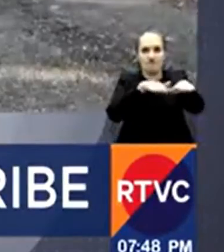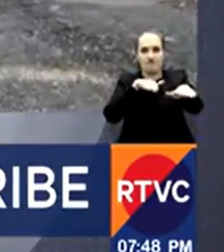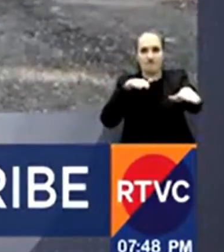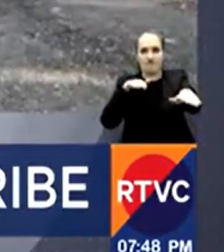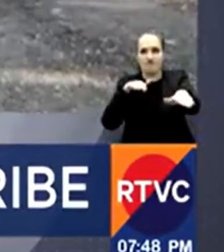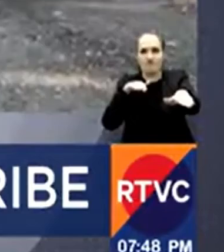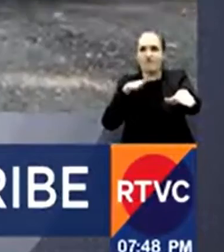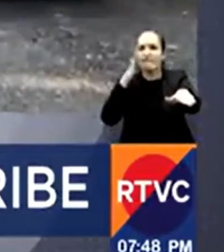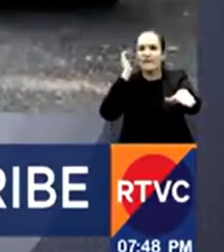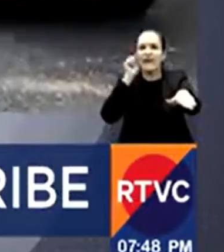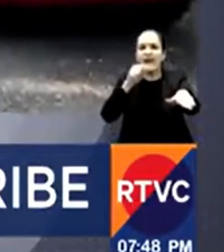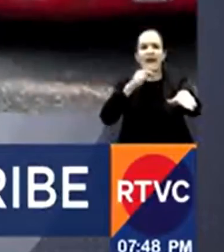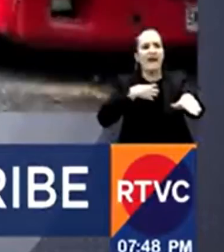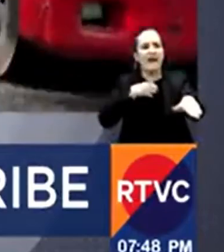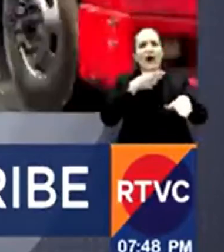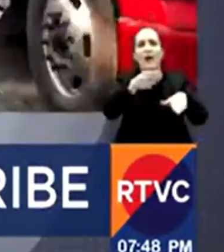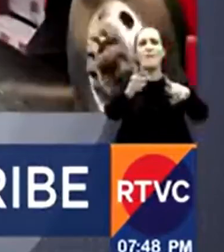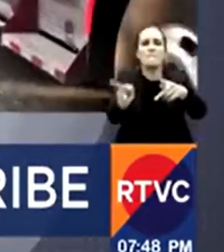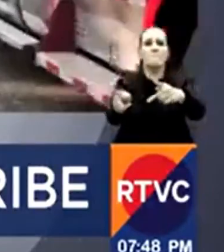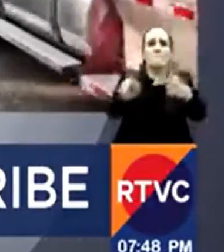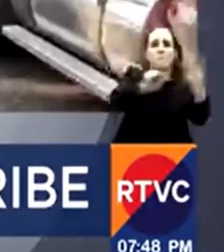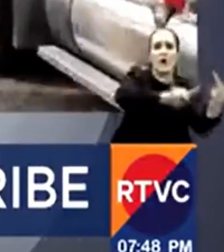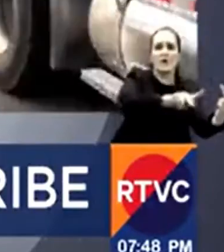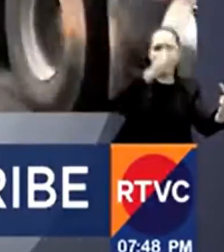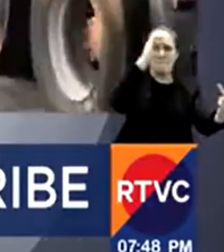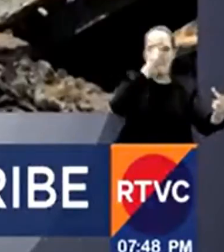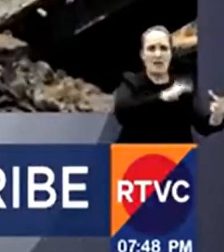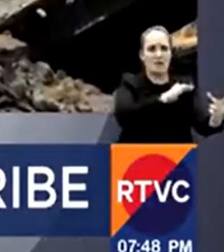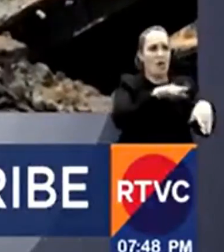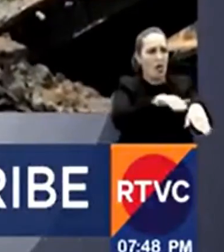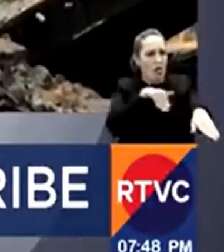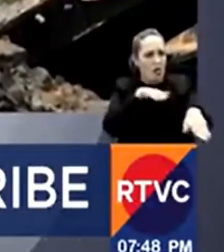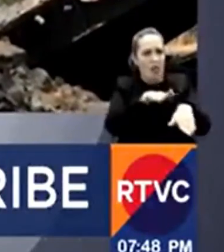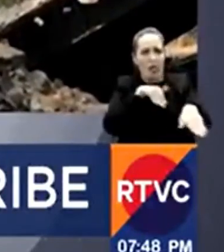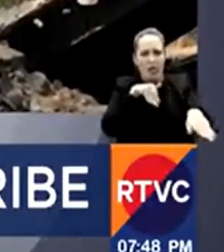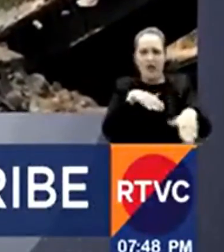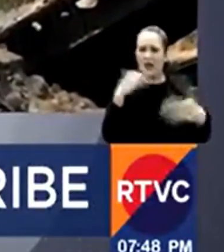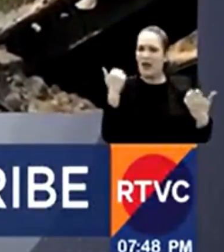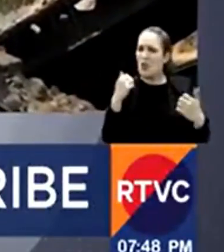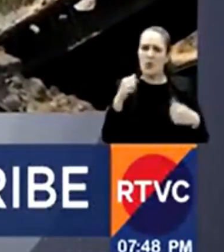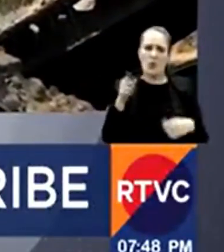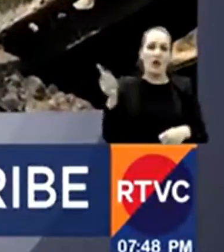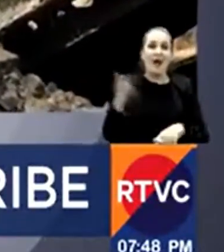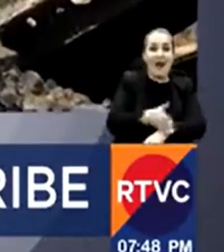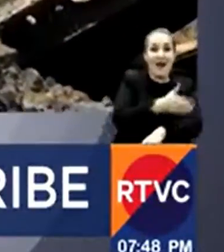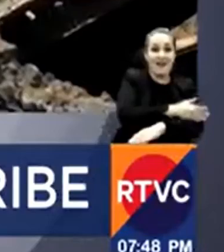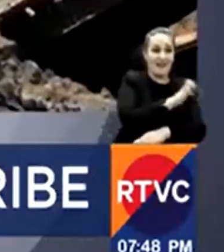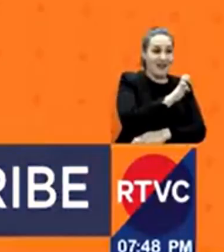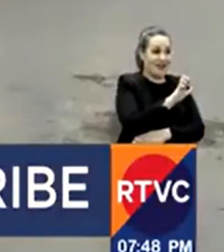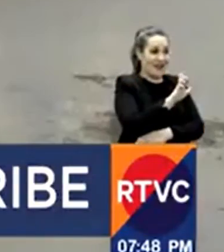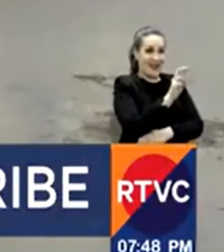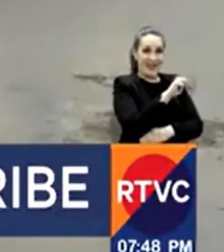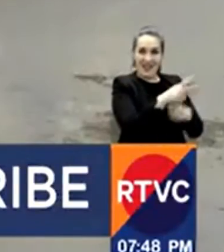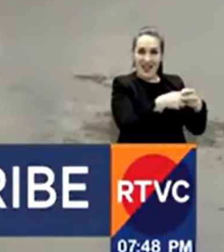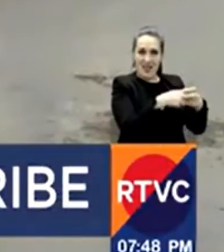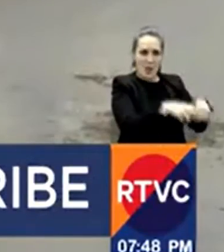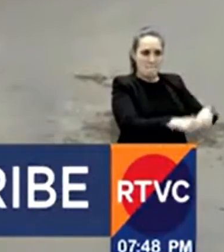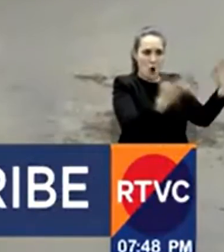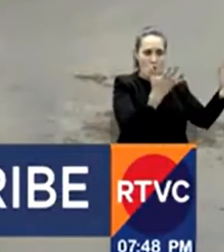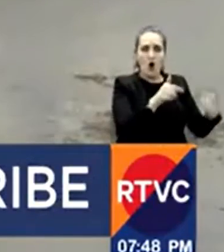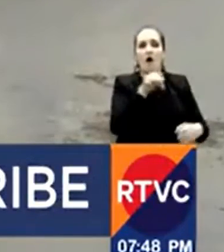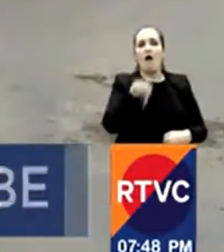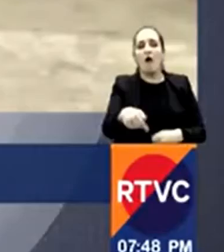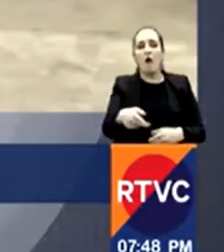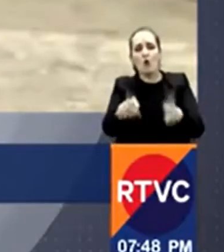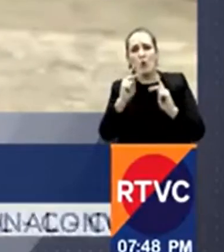antes y después del puente militar que instaló el ejército en el antiguo puente de los Trujillos dinamitado por el ELN en días pasados. La noticia que se